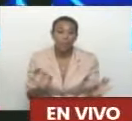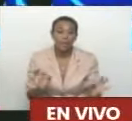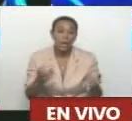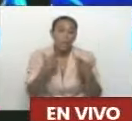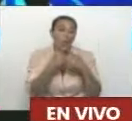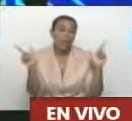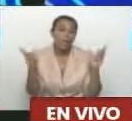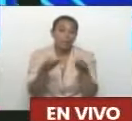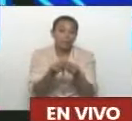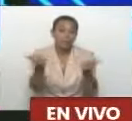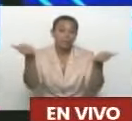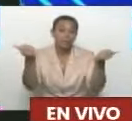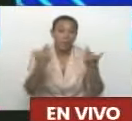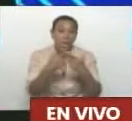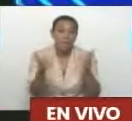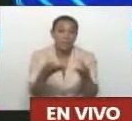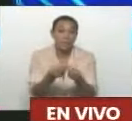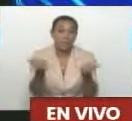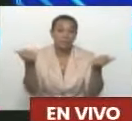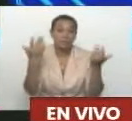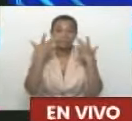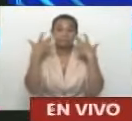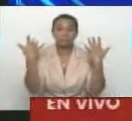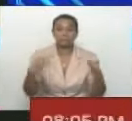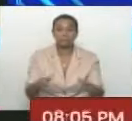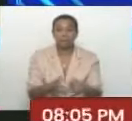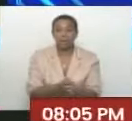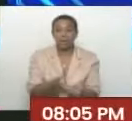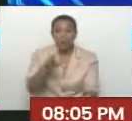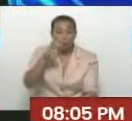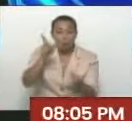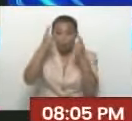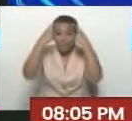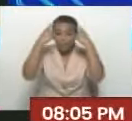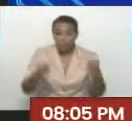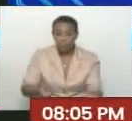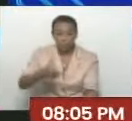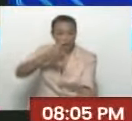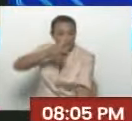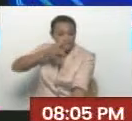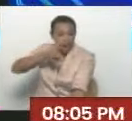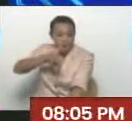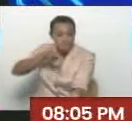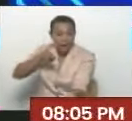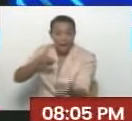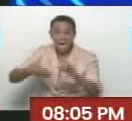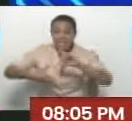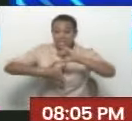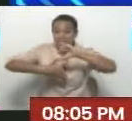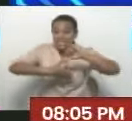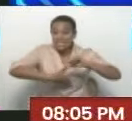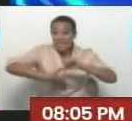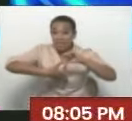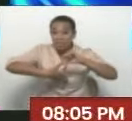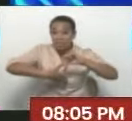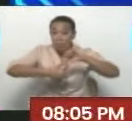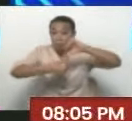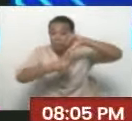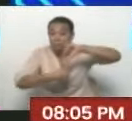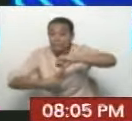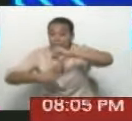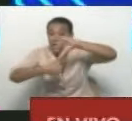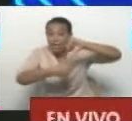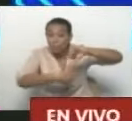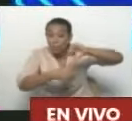los liberaron. Eran francotiradores que venían de Centroamérica y de otros lugares.